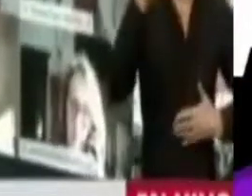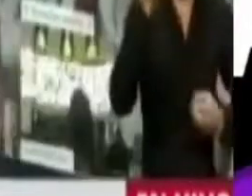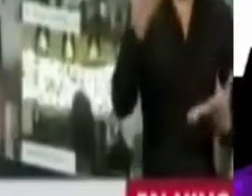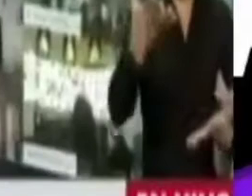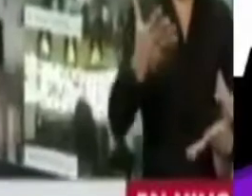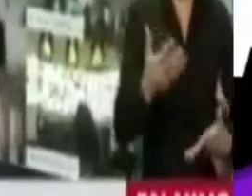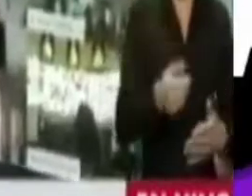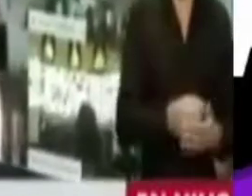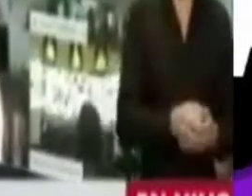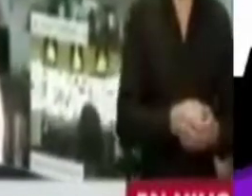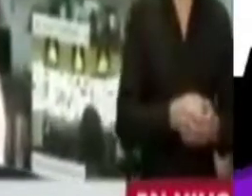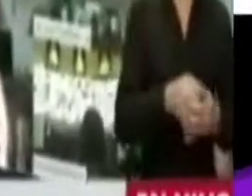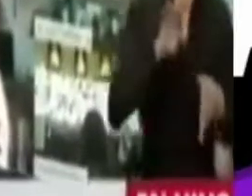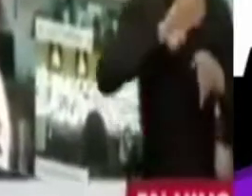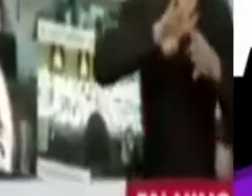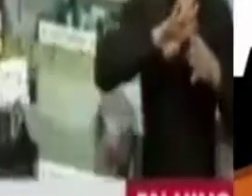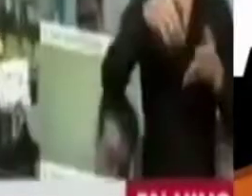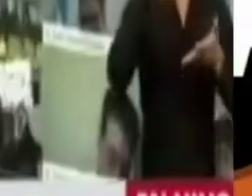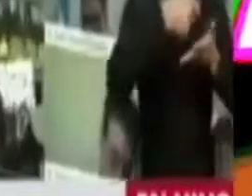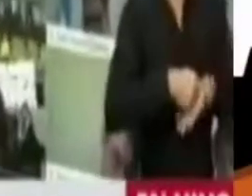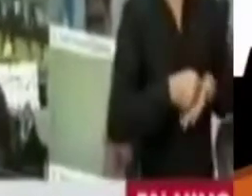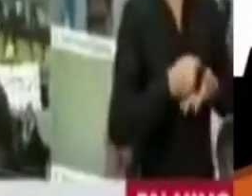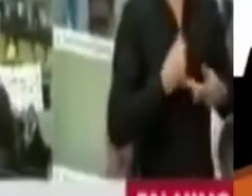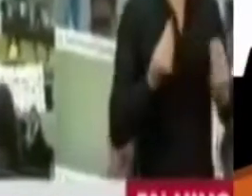los 7.500 millones que anunció